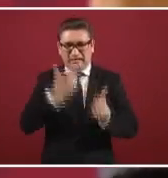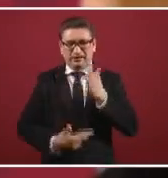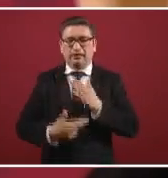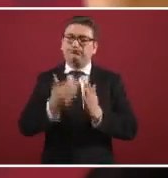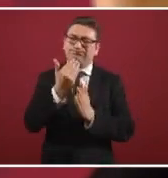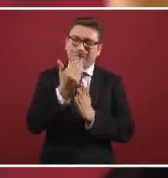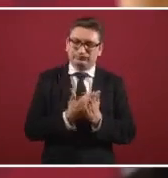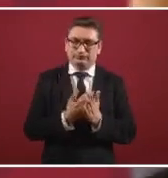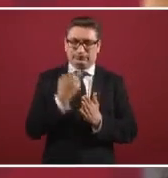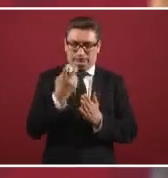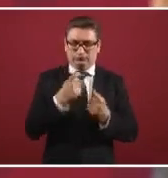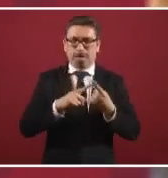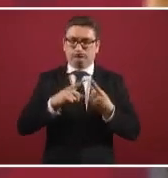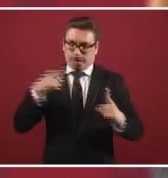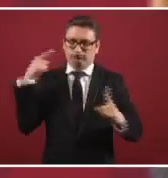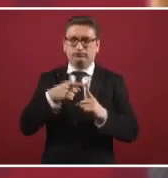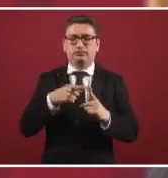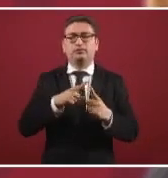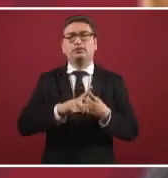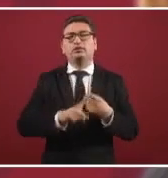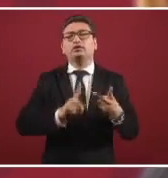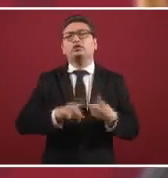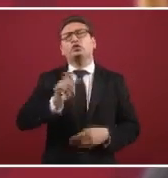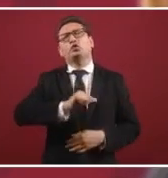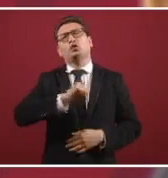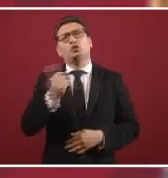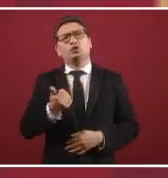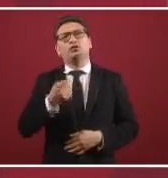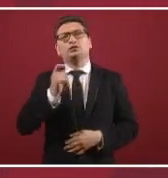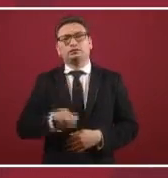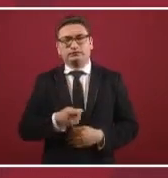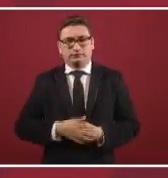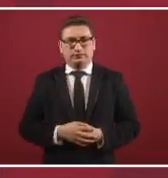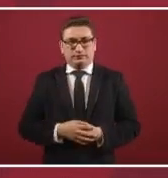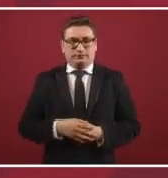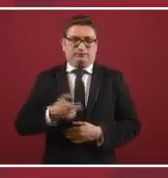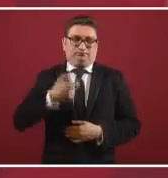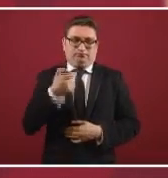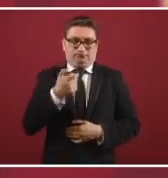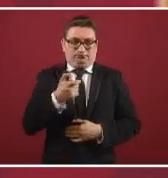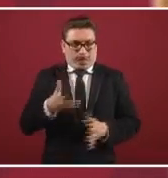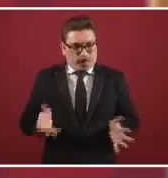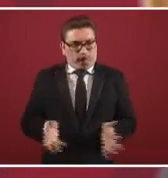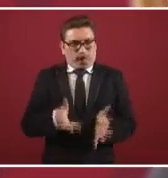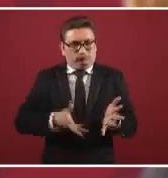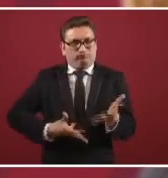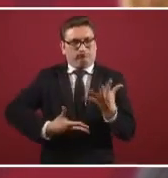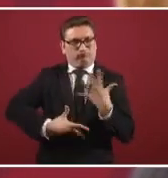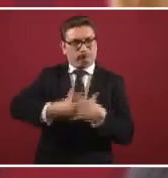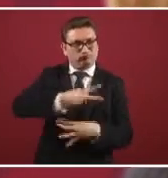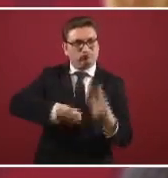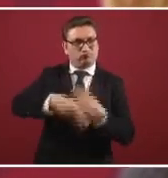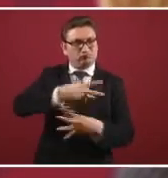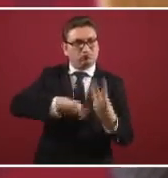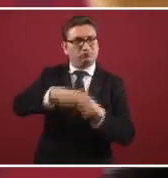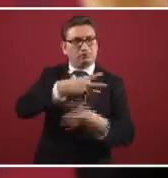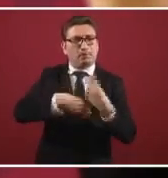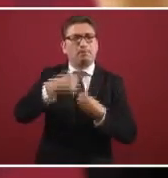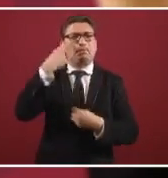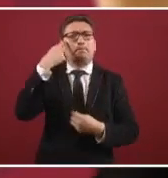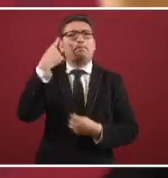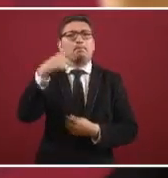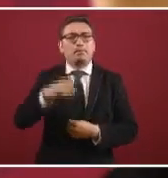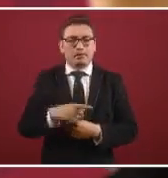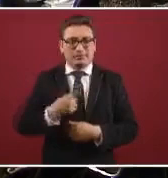propósito. Y lo otro, que se eche a andar la economía para que podamos cumplir el compromiso